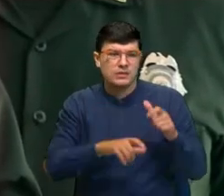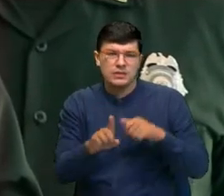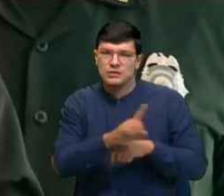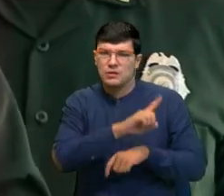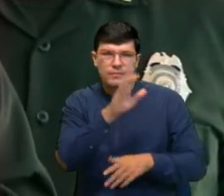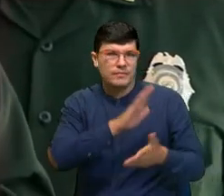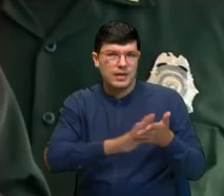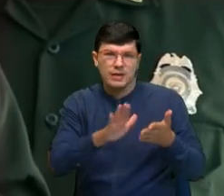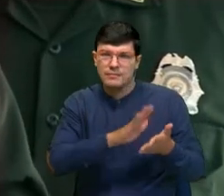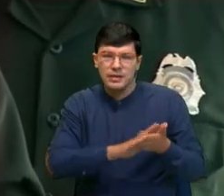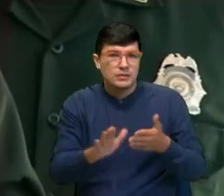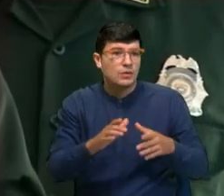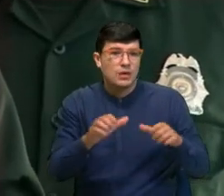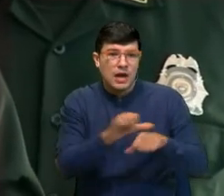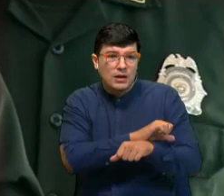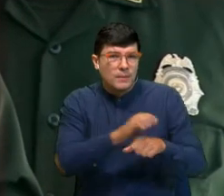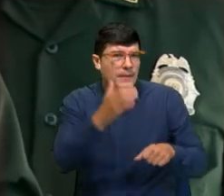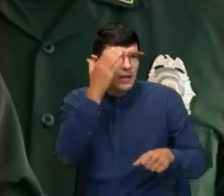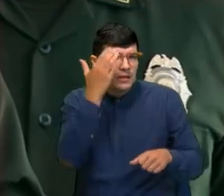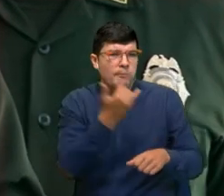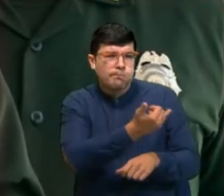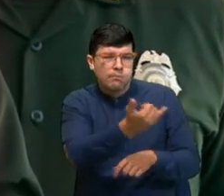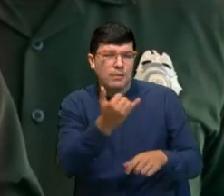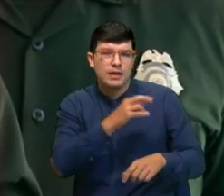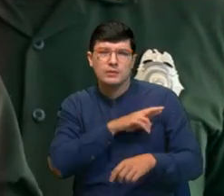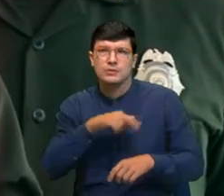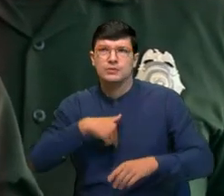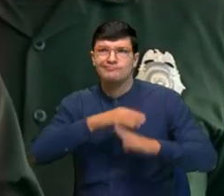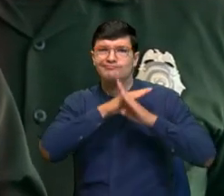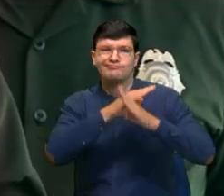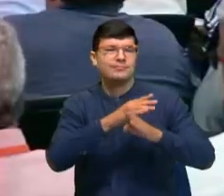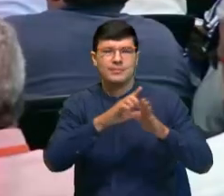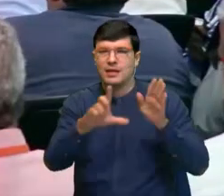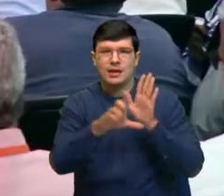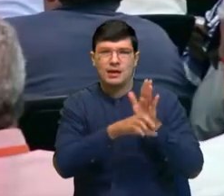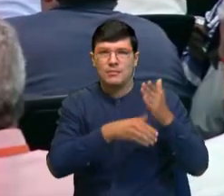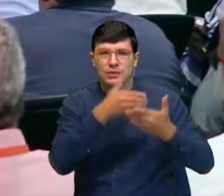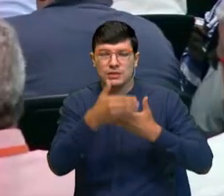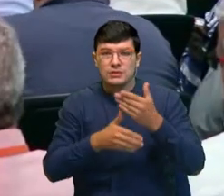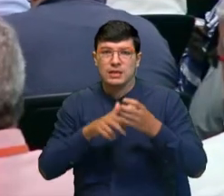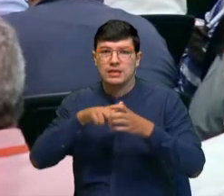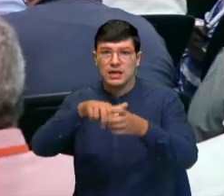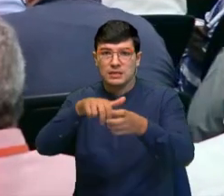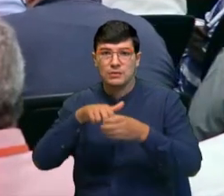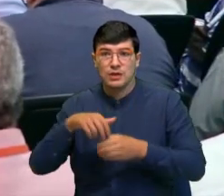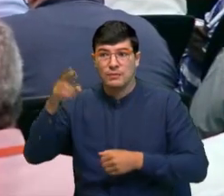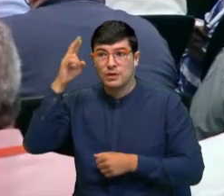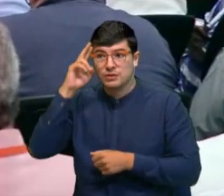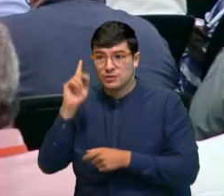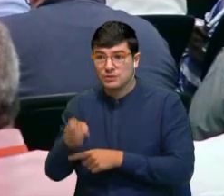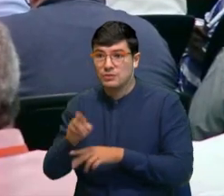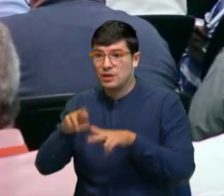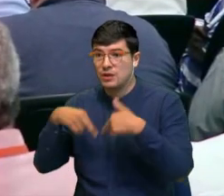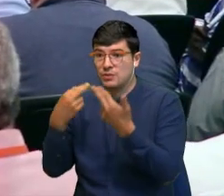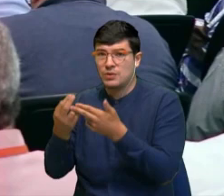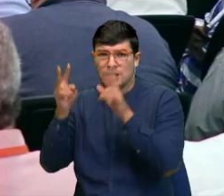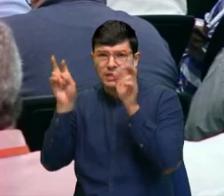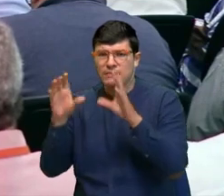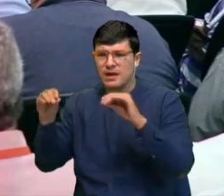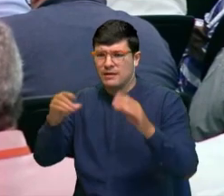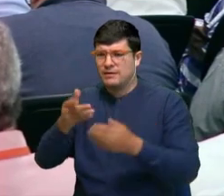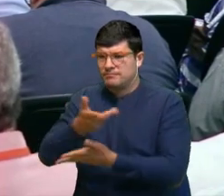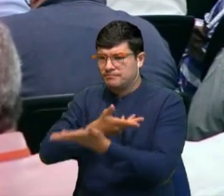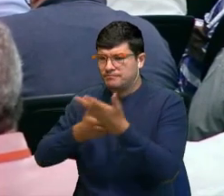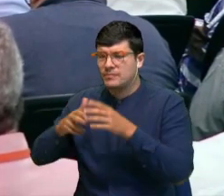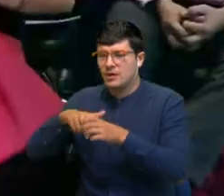prestar un servicio público qué es lo que estamos permanentemente combatiendo en la ilegalidad el transporte en la reunión se tocaron temas referentes a la